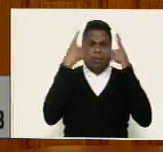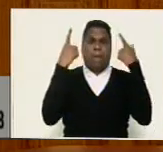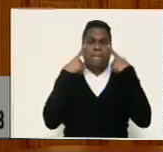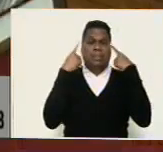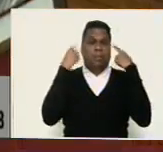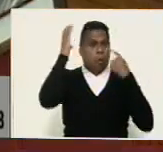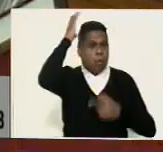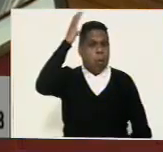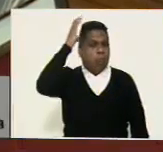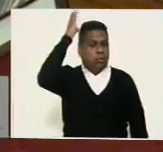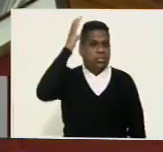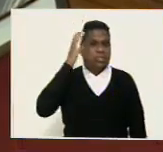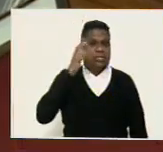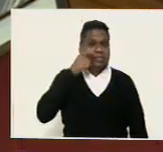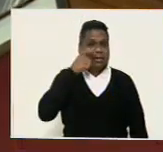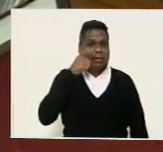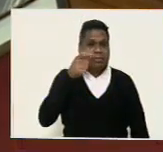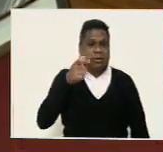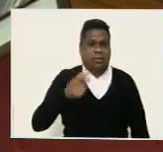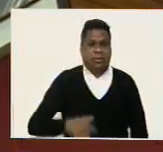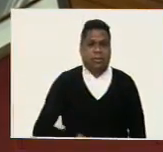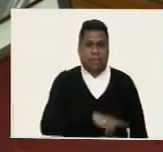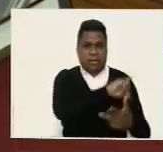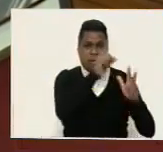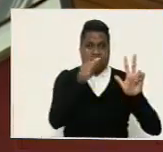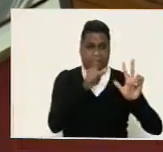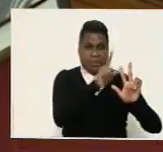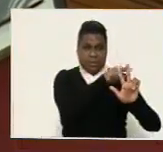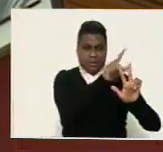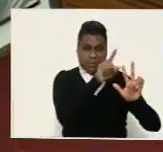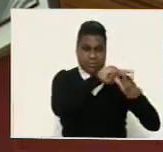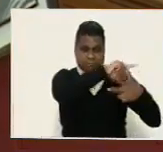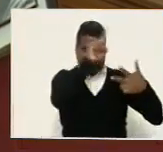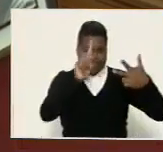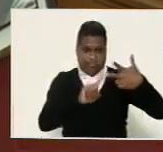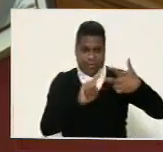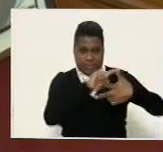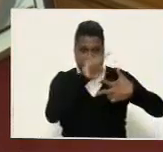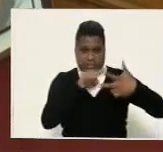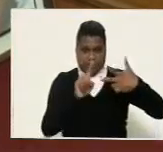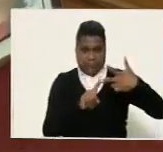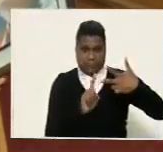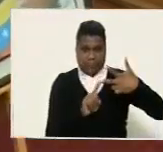del pueblo. En tercer lugar, de hacer de este país un país potencia,